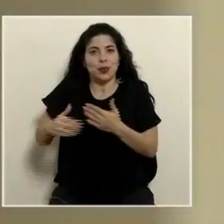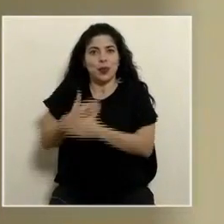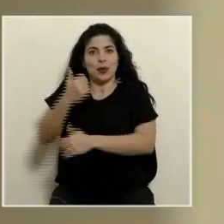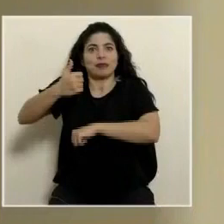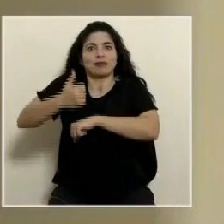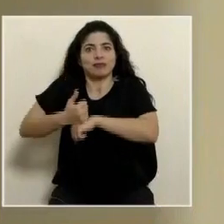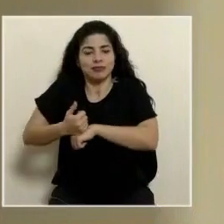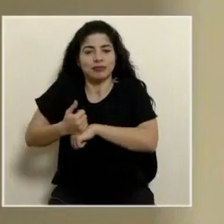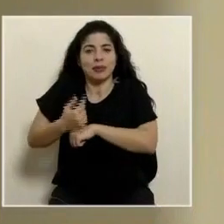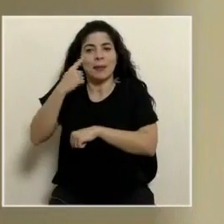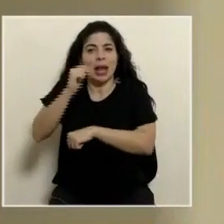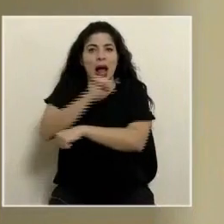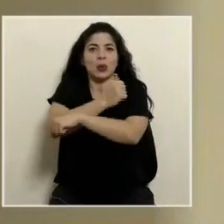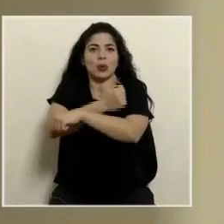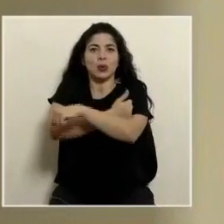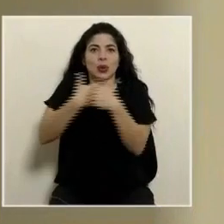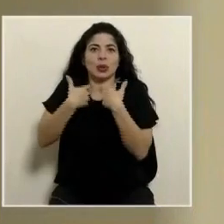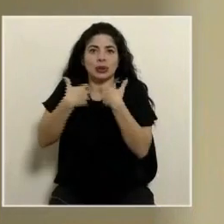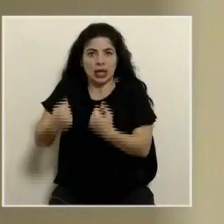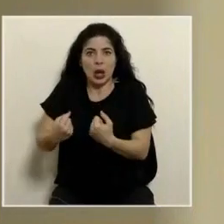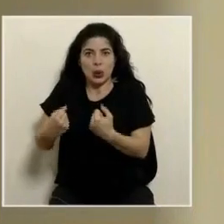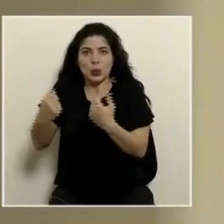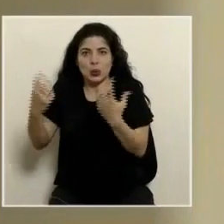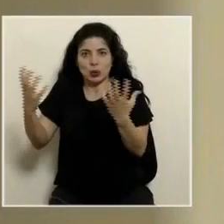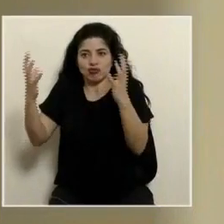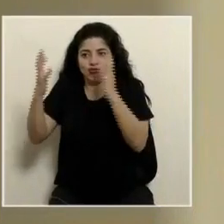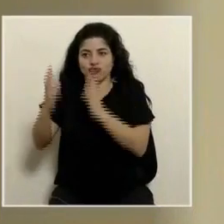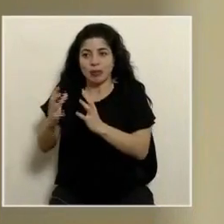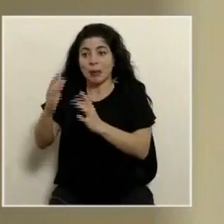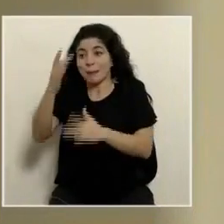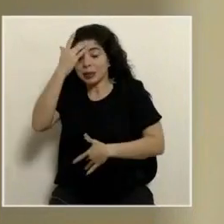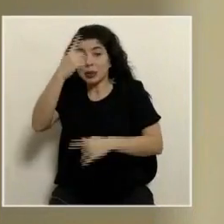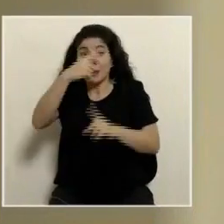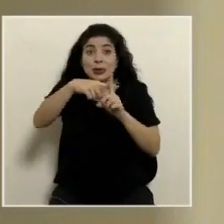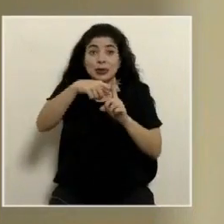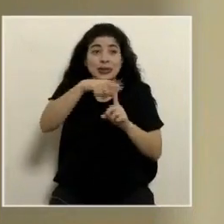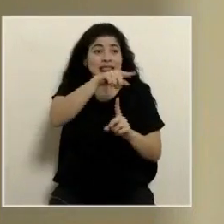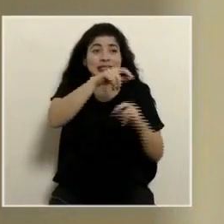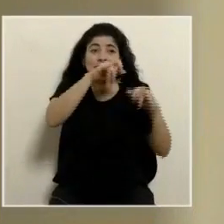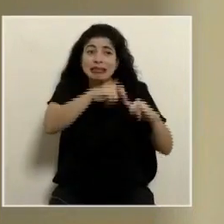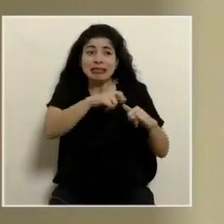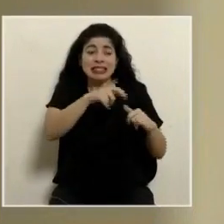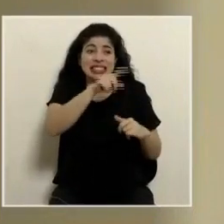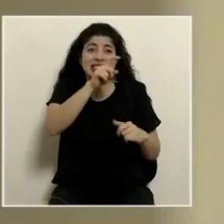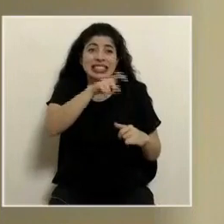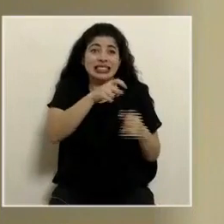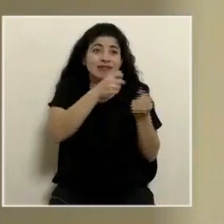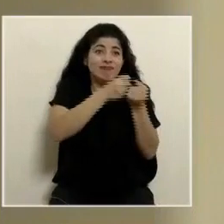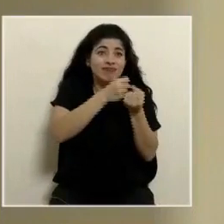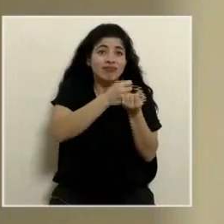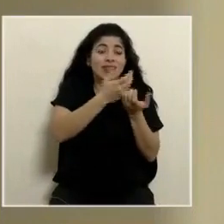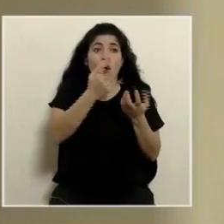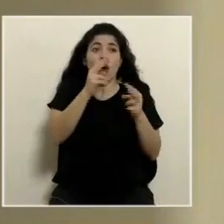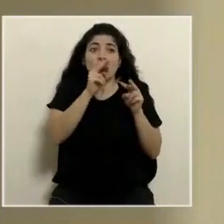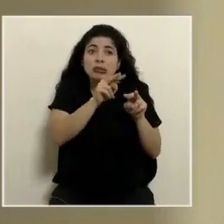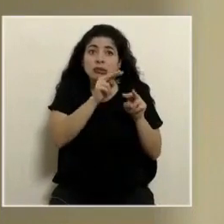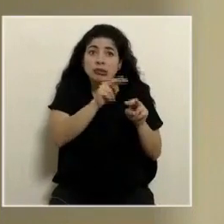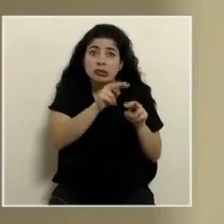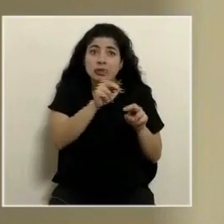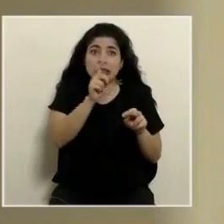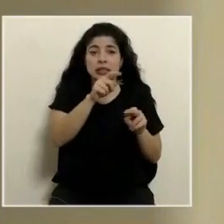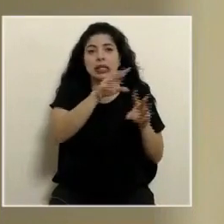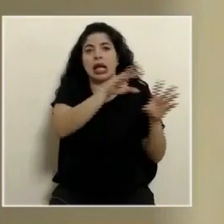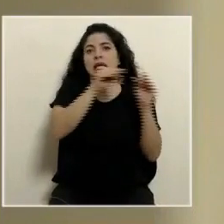para las autoridades sanitarias para referir pacientes positivos que requieran cuidados básicos, una vigilancia